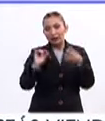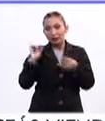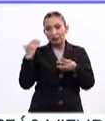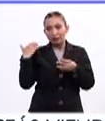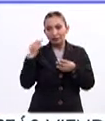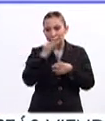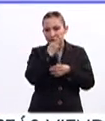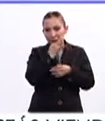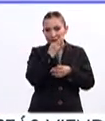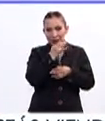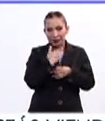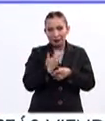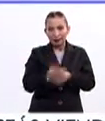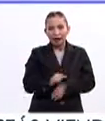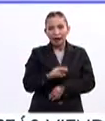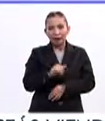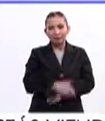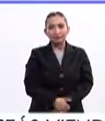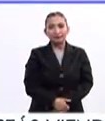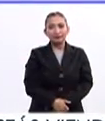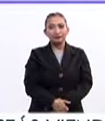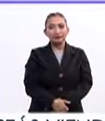apenas unos minutos, Ana Cristina.